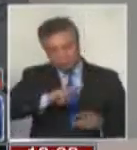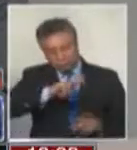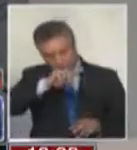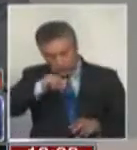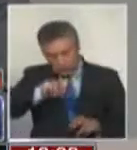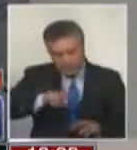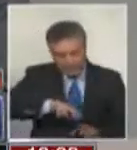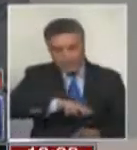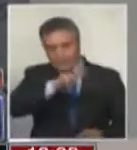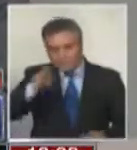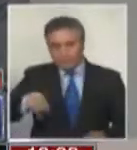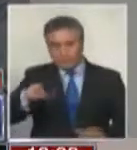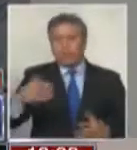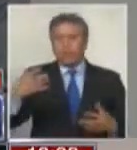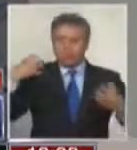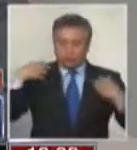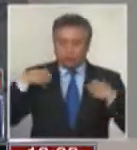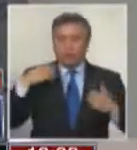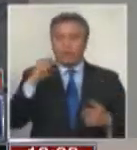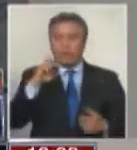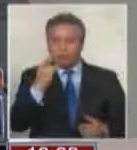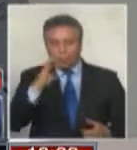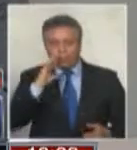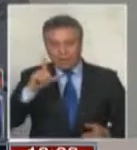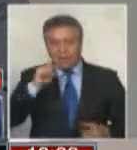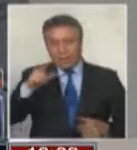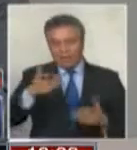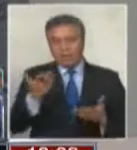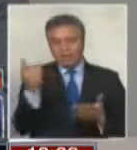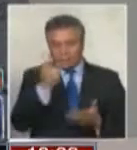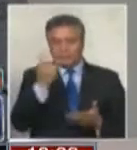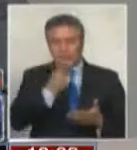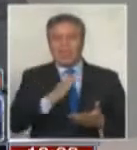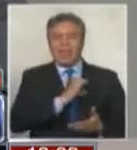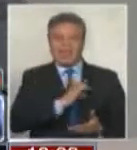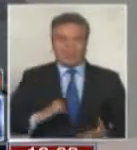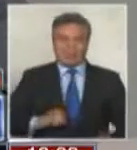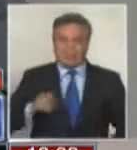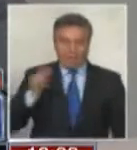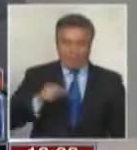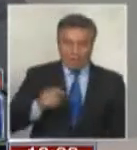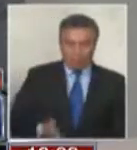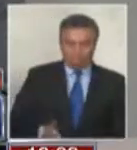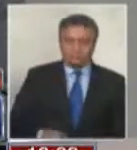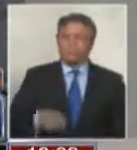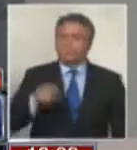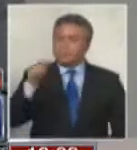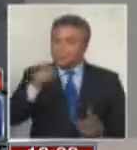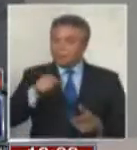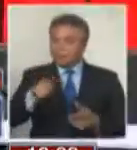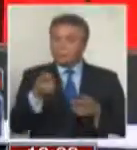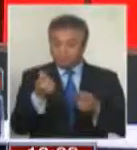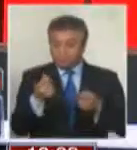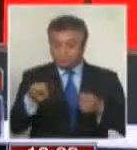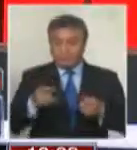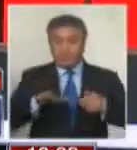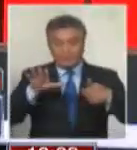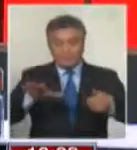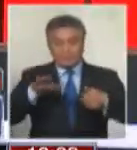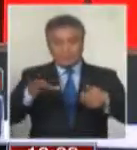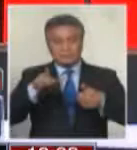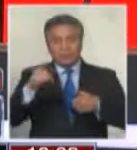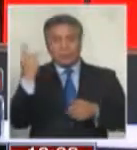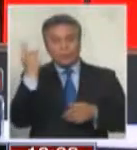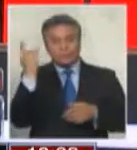misión pública que le corresponde a las universidades del estado en este este dinero en 16 universidades que son parte del